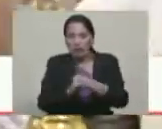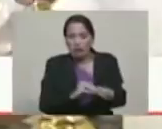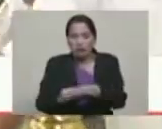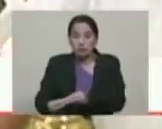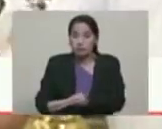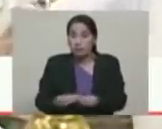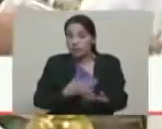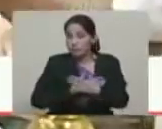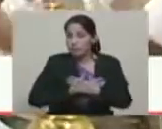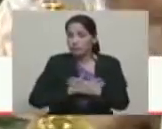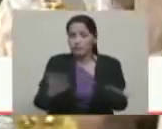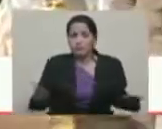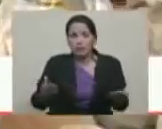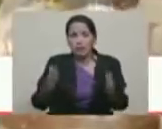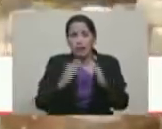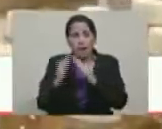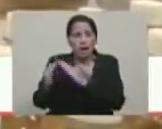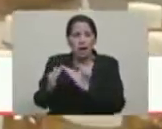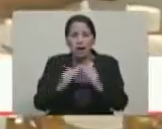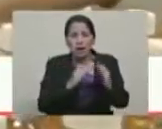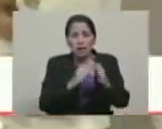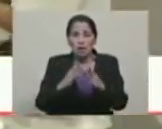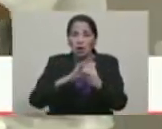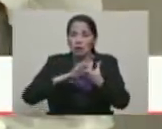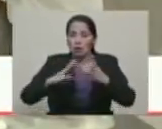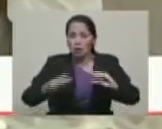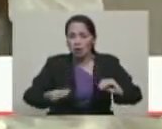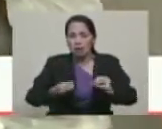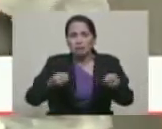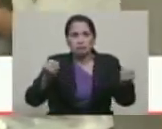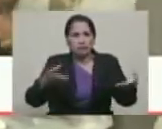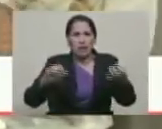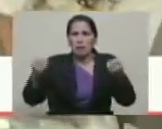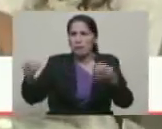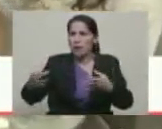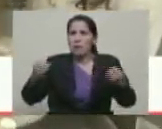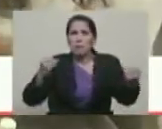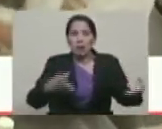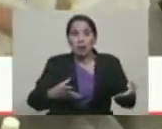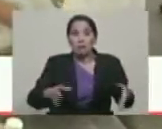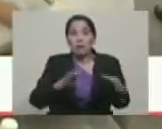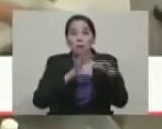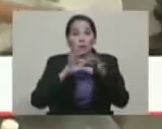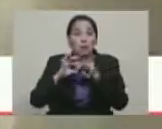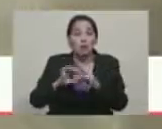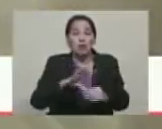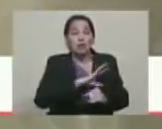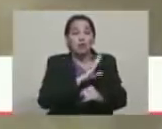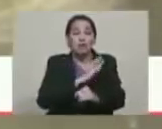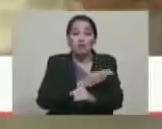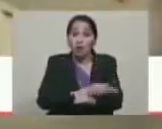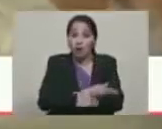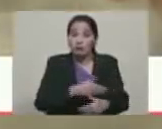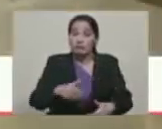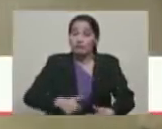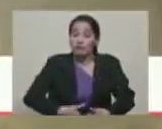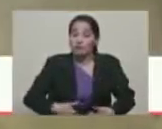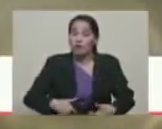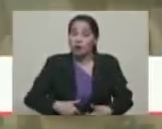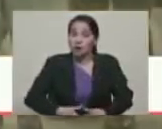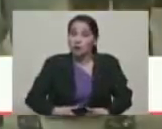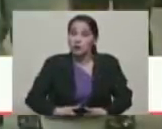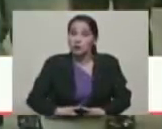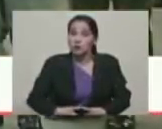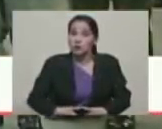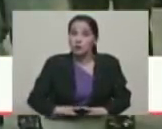para satisfacer al hogar venezolano con los CLAP. Naguará, pues, ¿qué les parece? Vamos uniendo fuerza, vamos uniendo esfuerzo, vamos